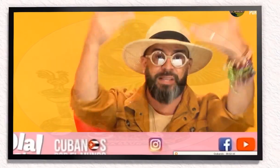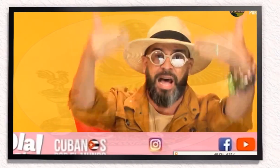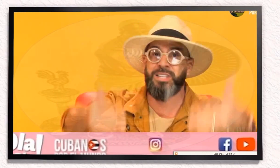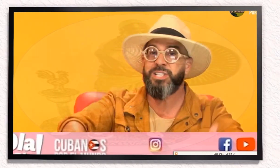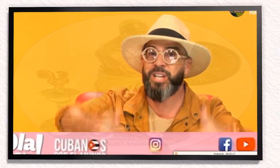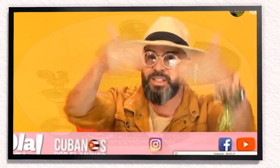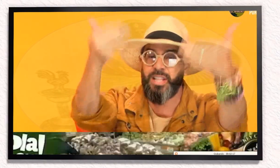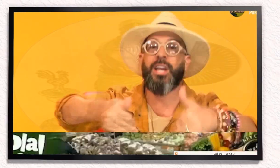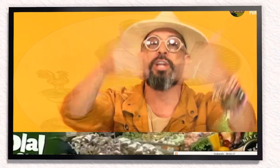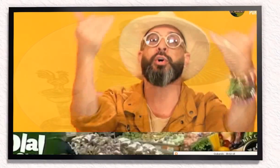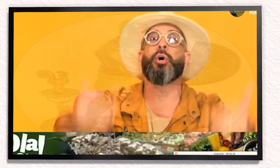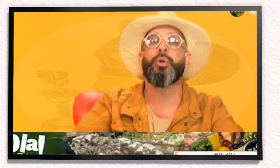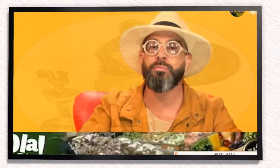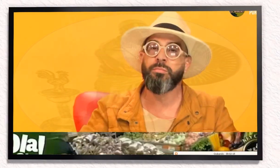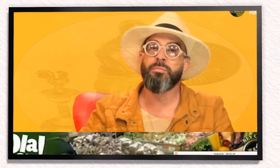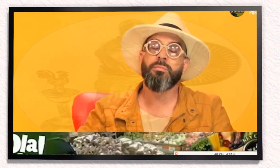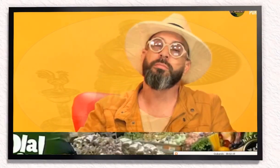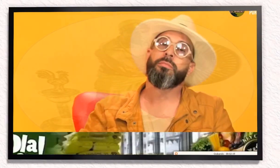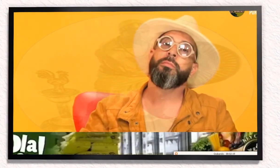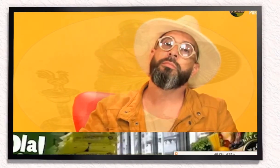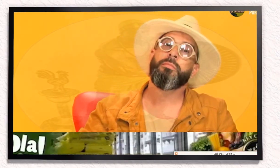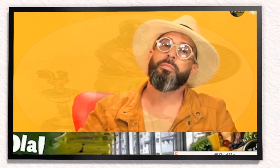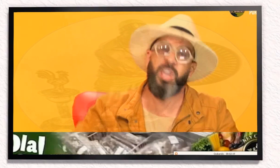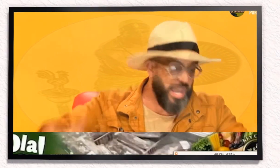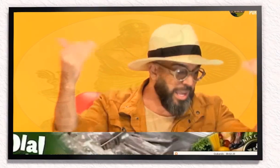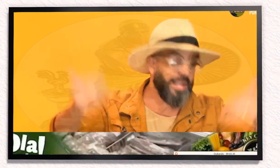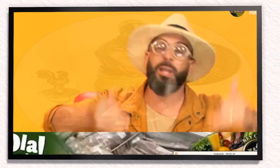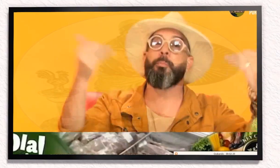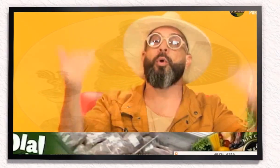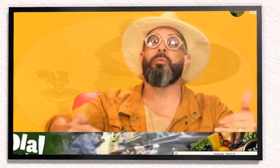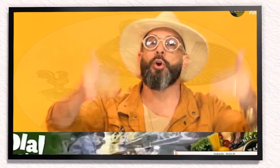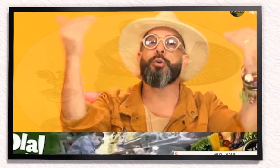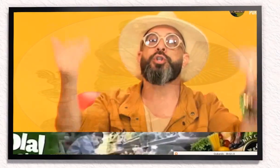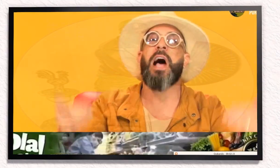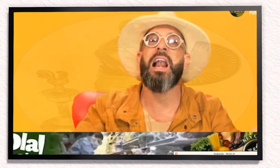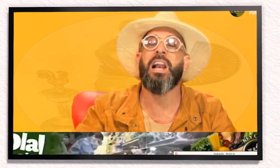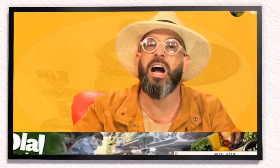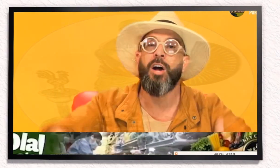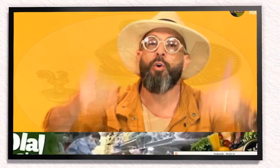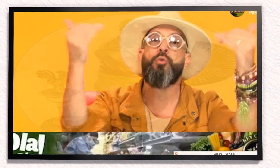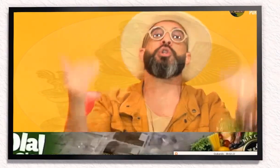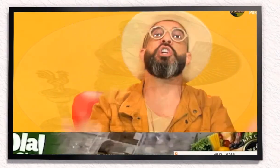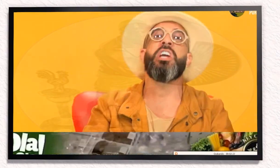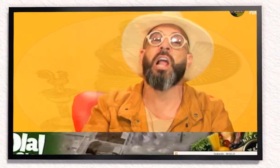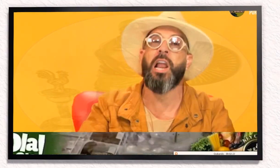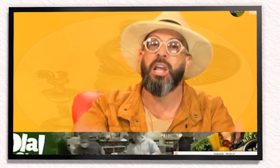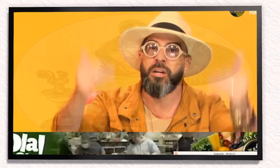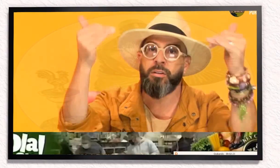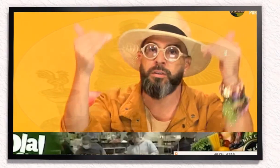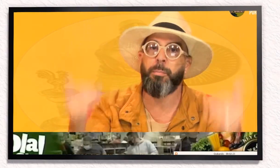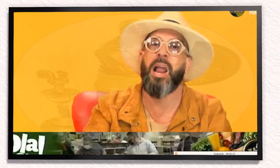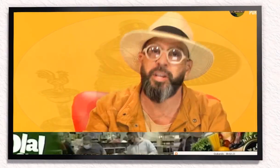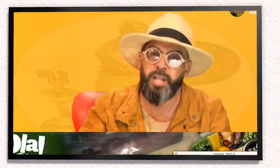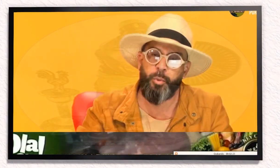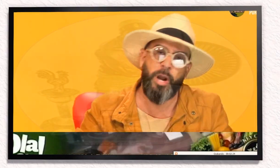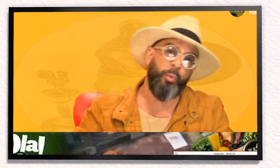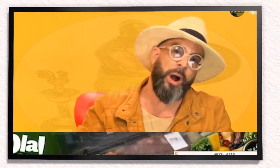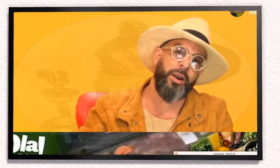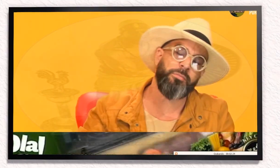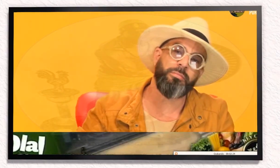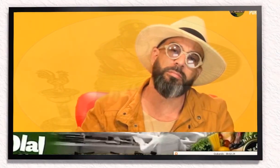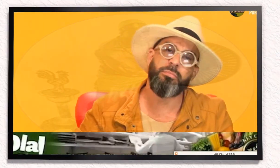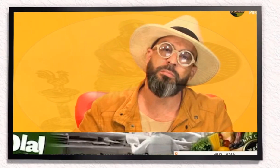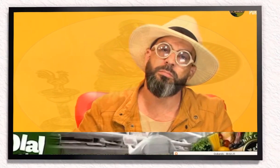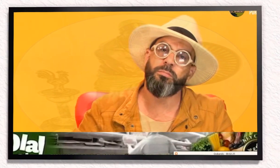plantarse entre ido y que de este pueblo nos salga un chicle para la dictadura